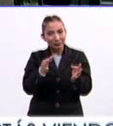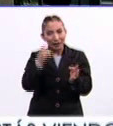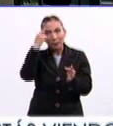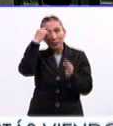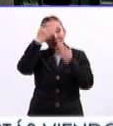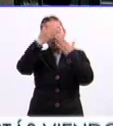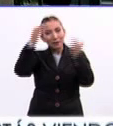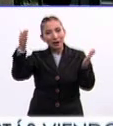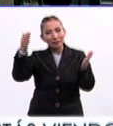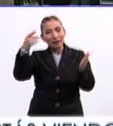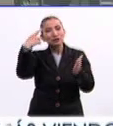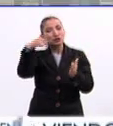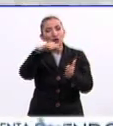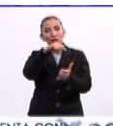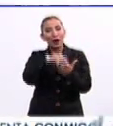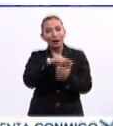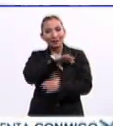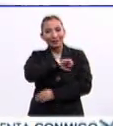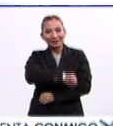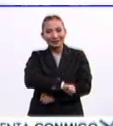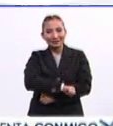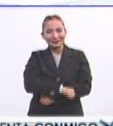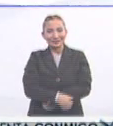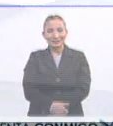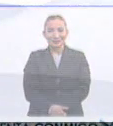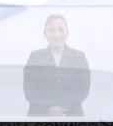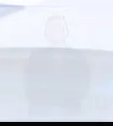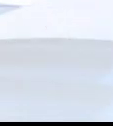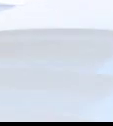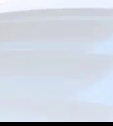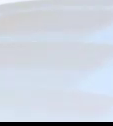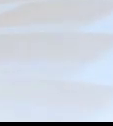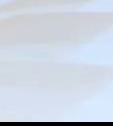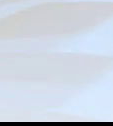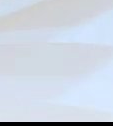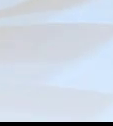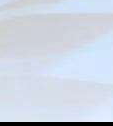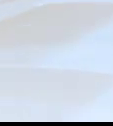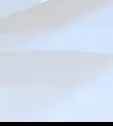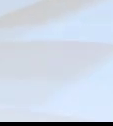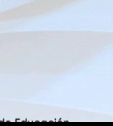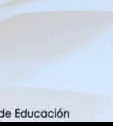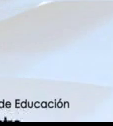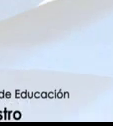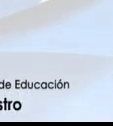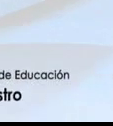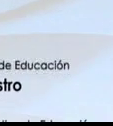y el espacio que prefieran.